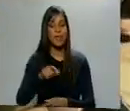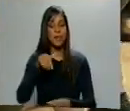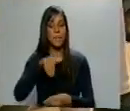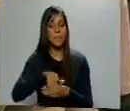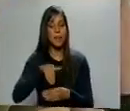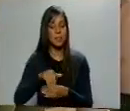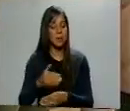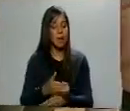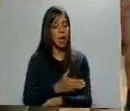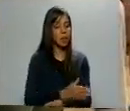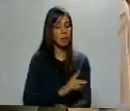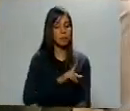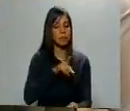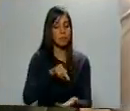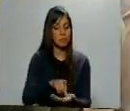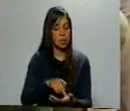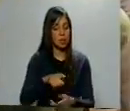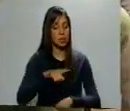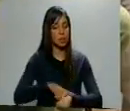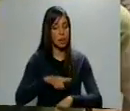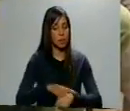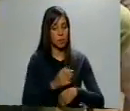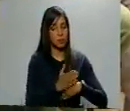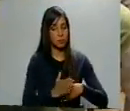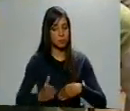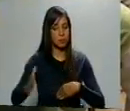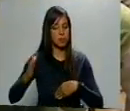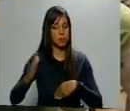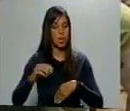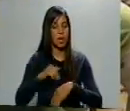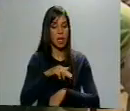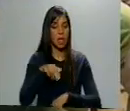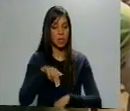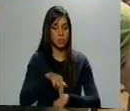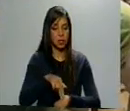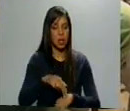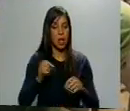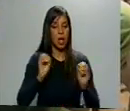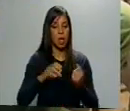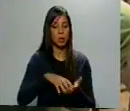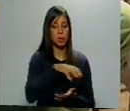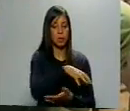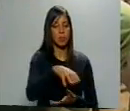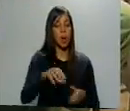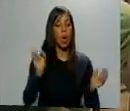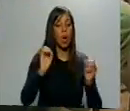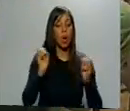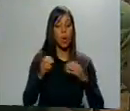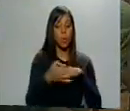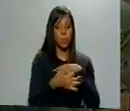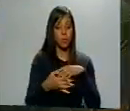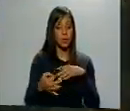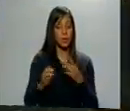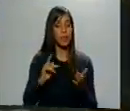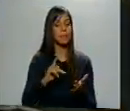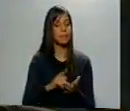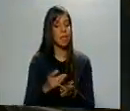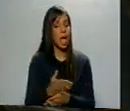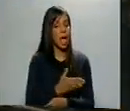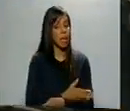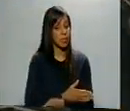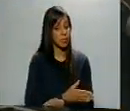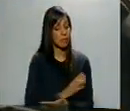del período constitucional de ámbito nacional, regional o municipal inmediatamente